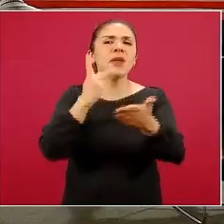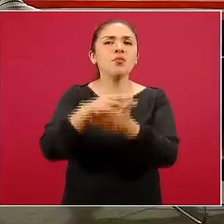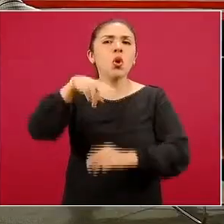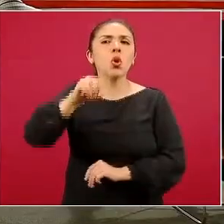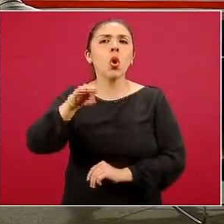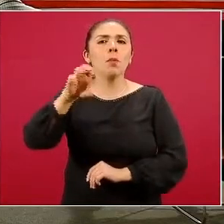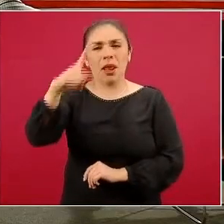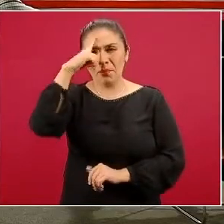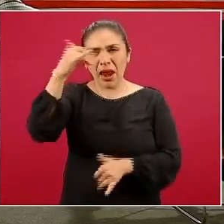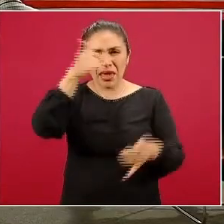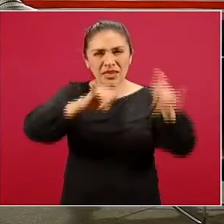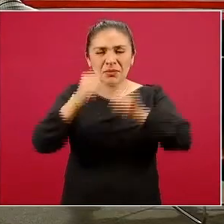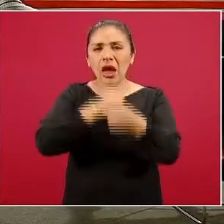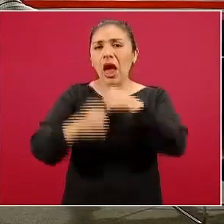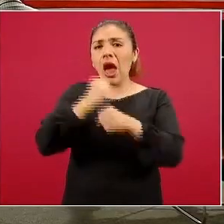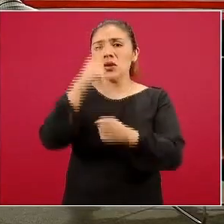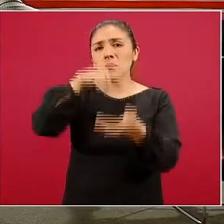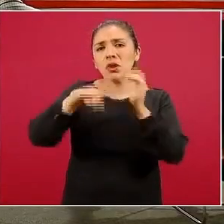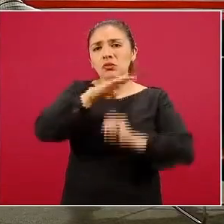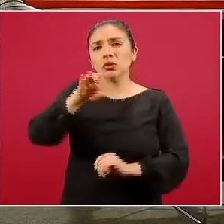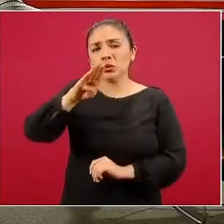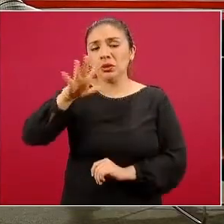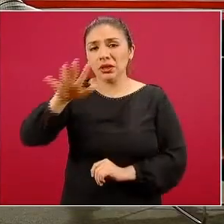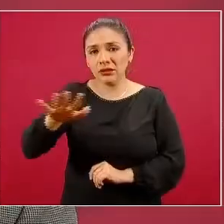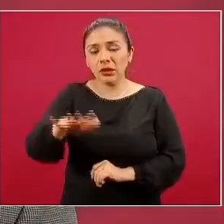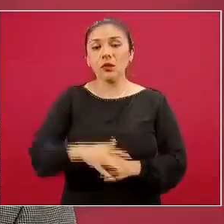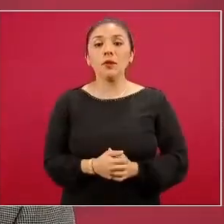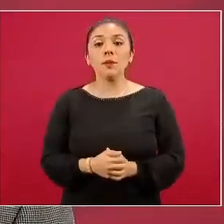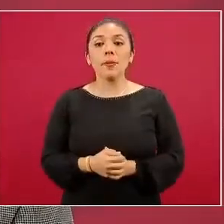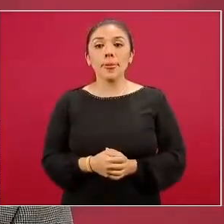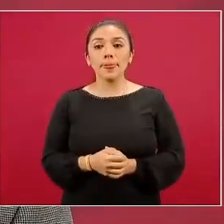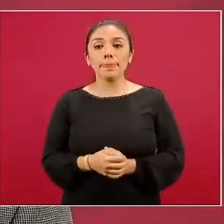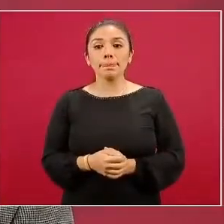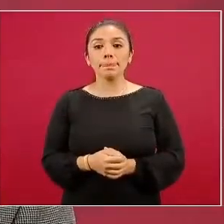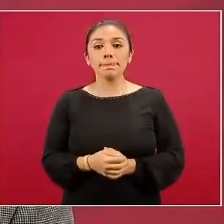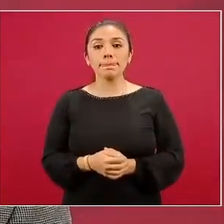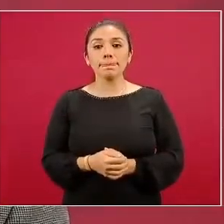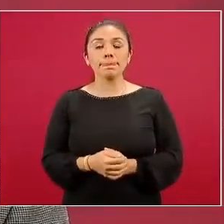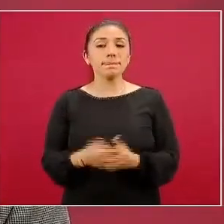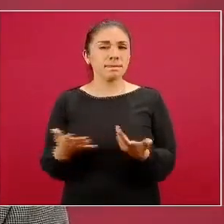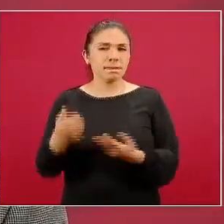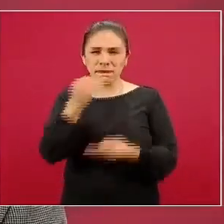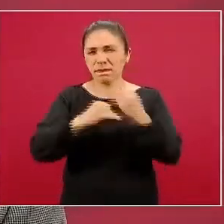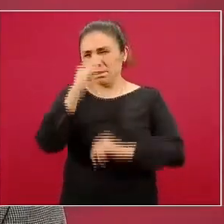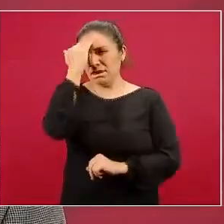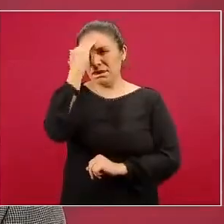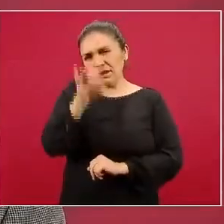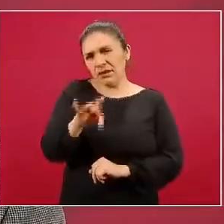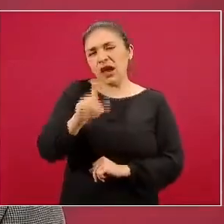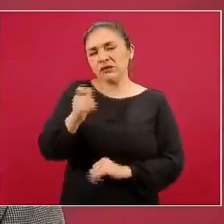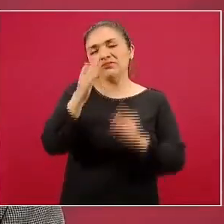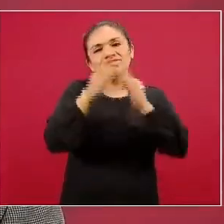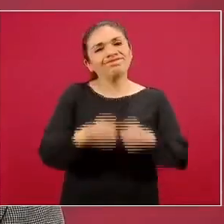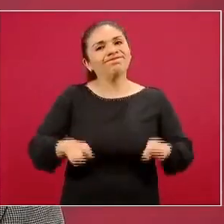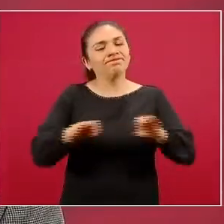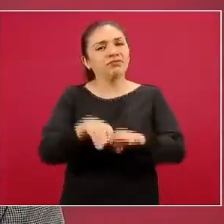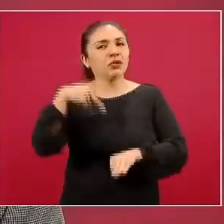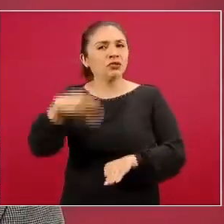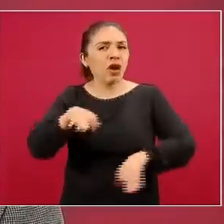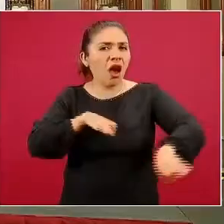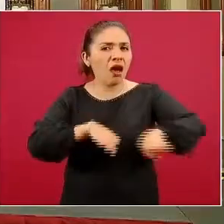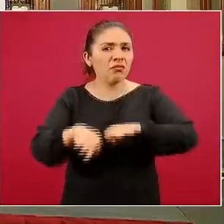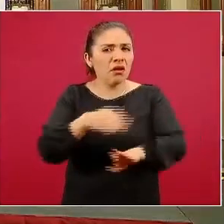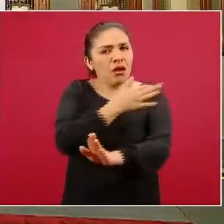del Premio Nobel de Química en 1995. Y todos conocemos la importante trayectoria